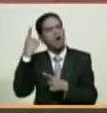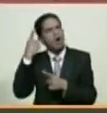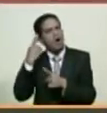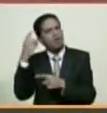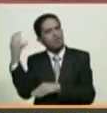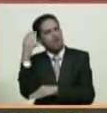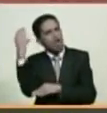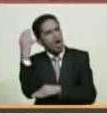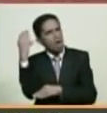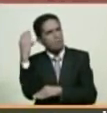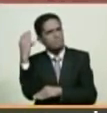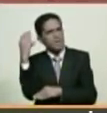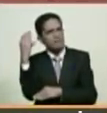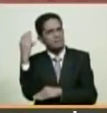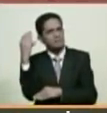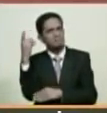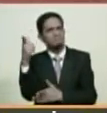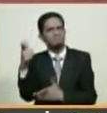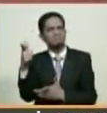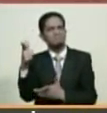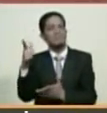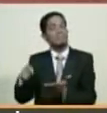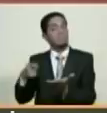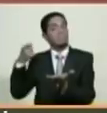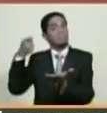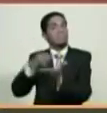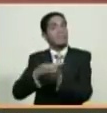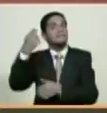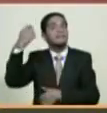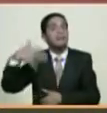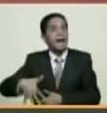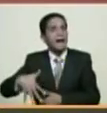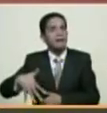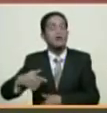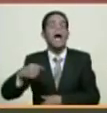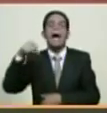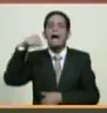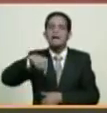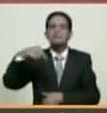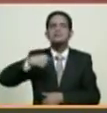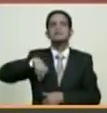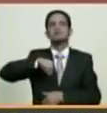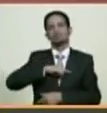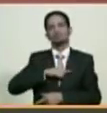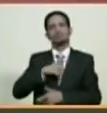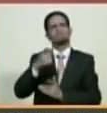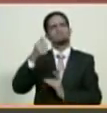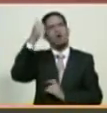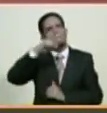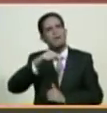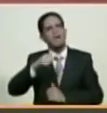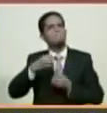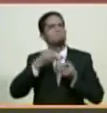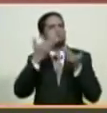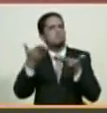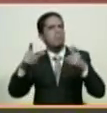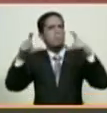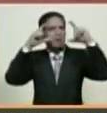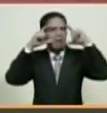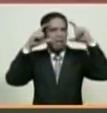2,652 consultas oftalmológicas. Los atendemos, los operamos de las cataratas. Les entregamos los lentes de